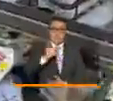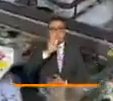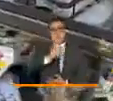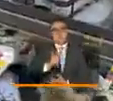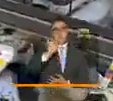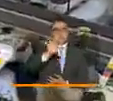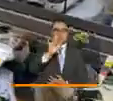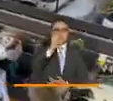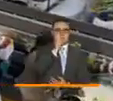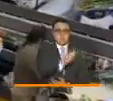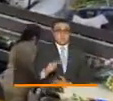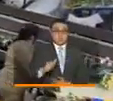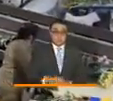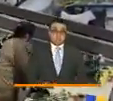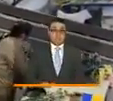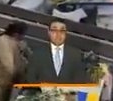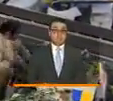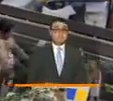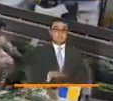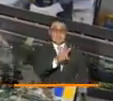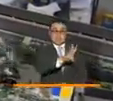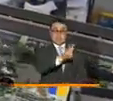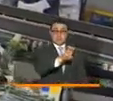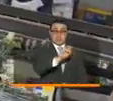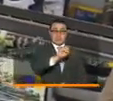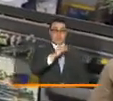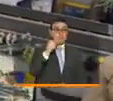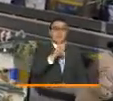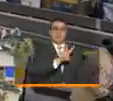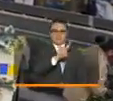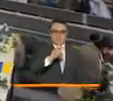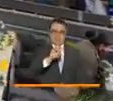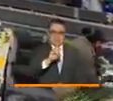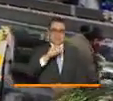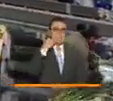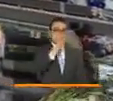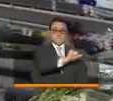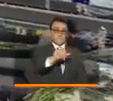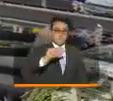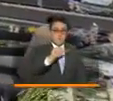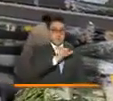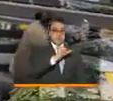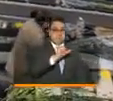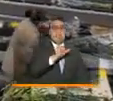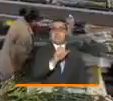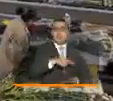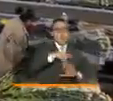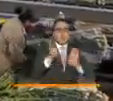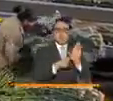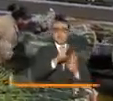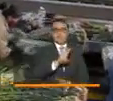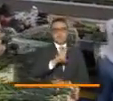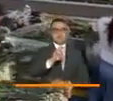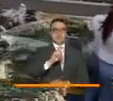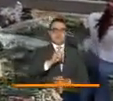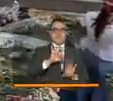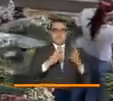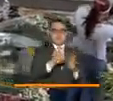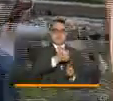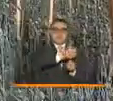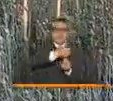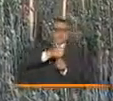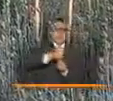Tenemos 270 mujeres y de esas 270 son 200 cabezas de hogar. Entonces para nosotros